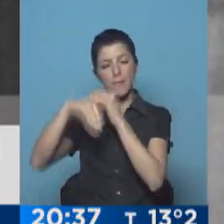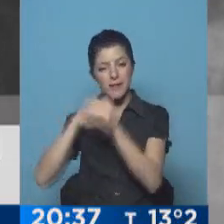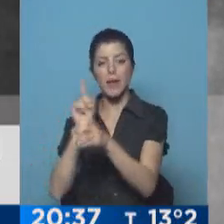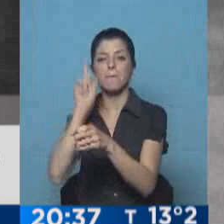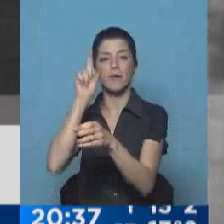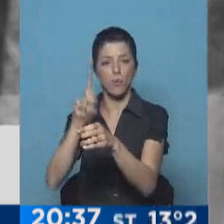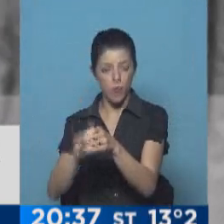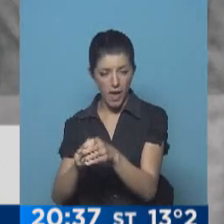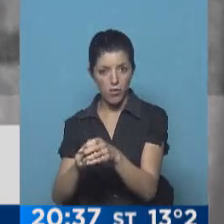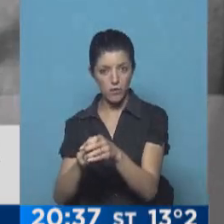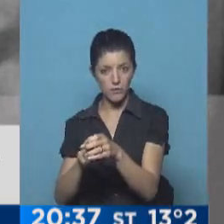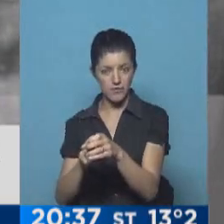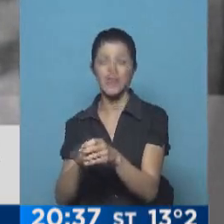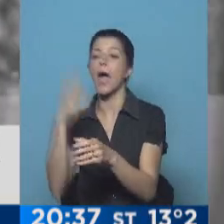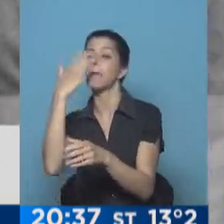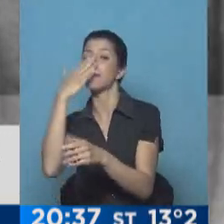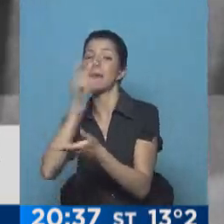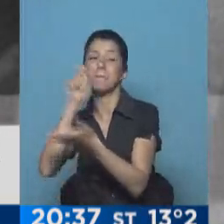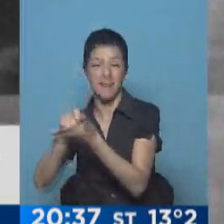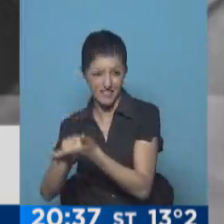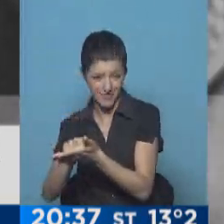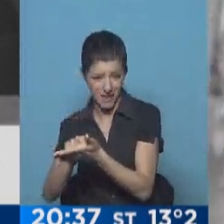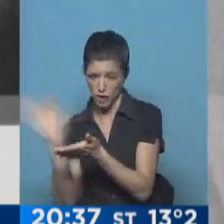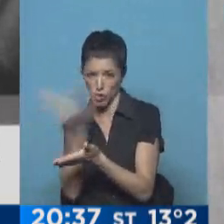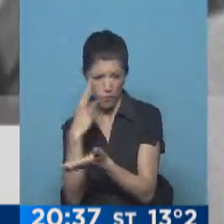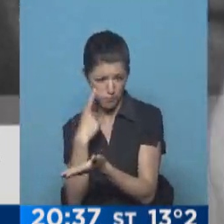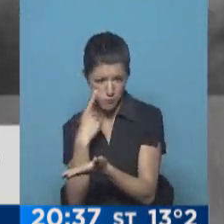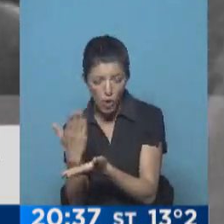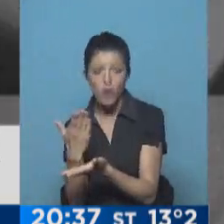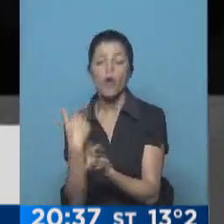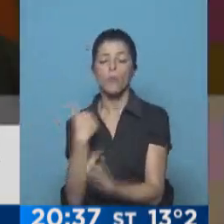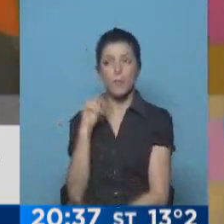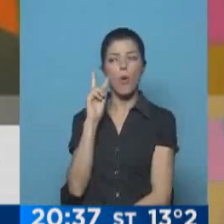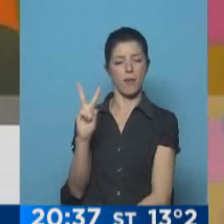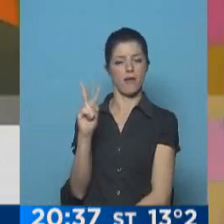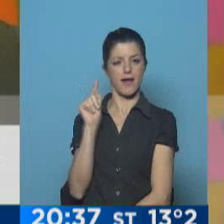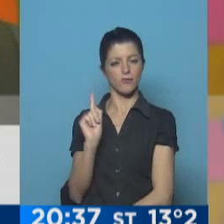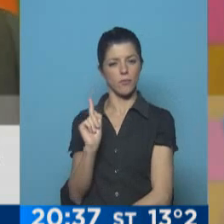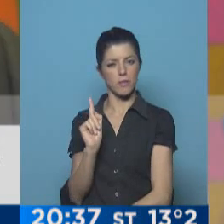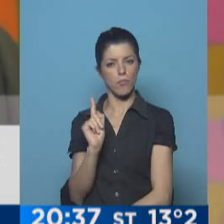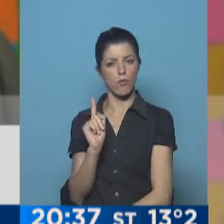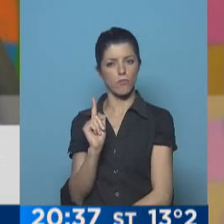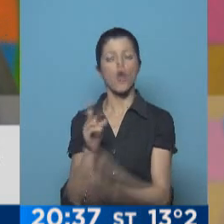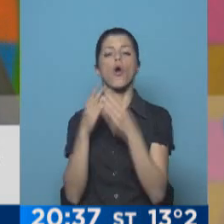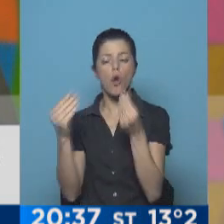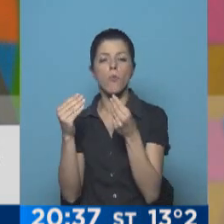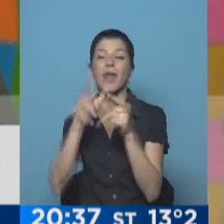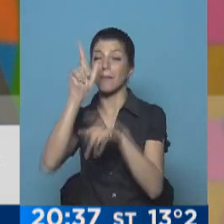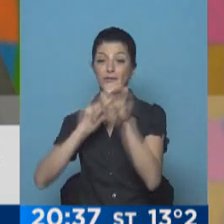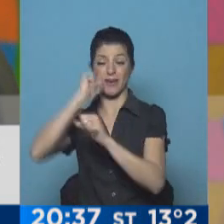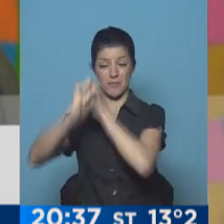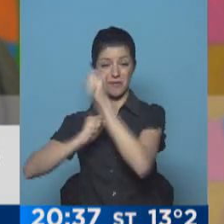a la propiación de papel prensa que es uno de los grandes casos donde se puede ver de forma significativa como los empresarios se han